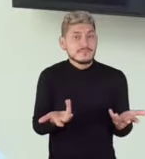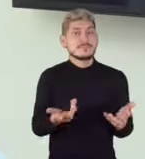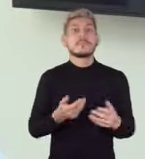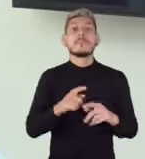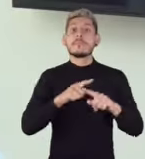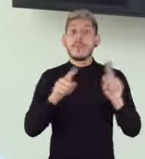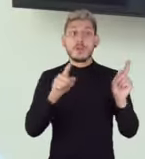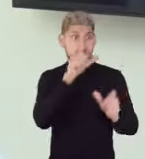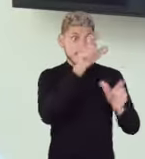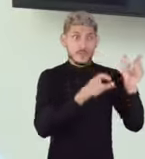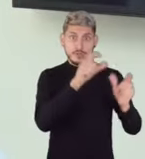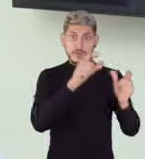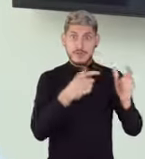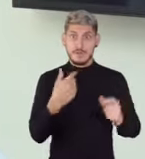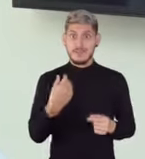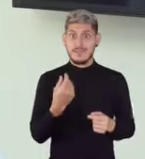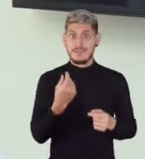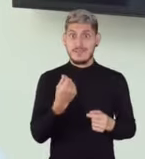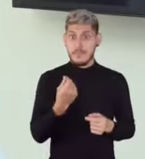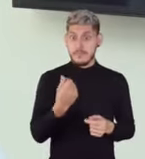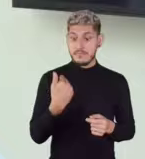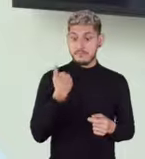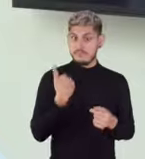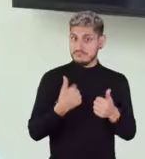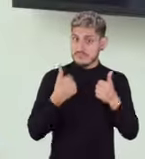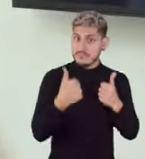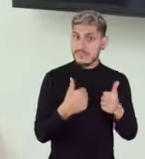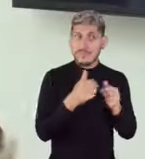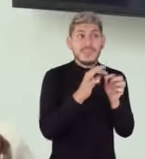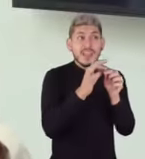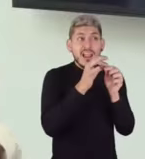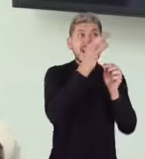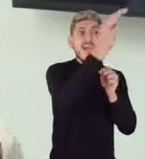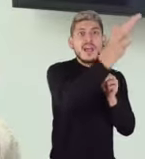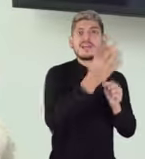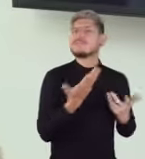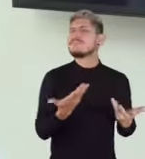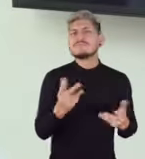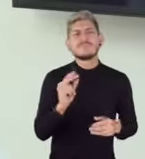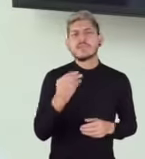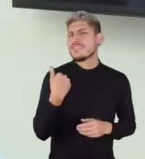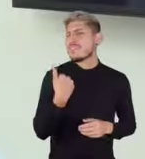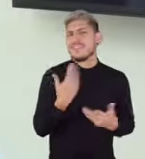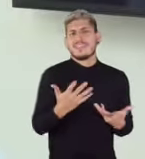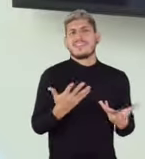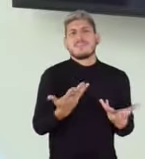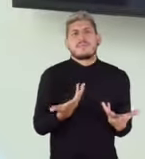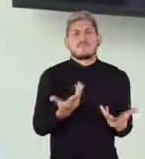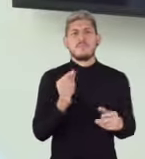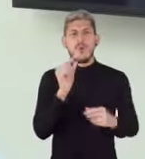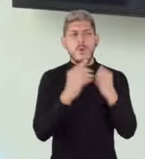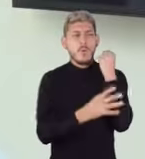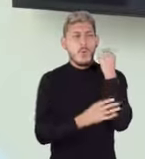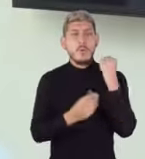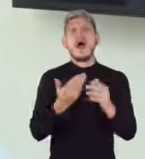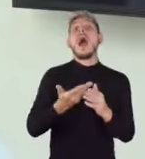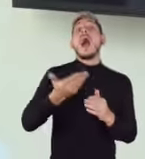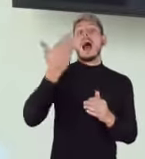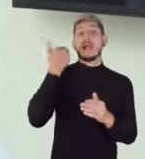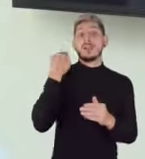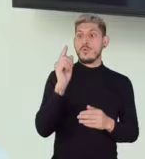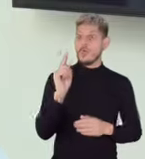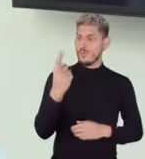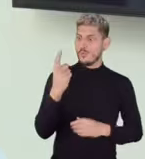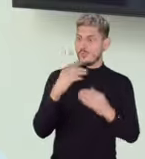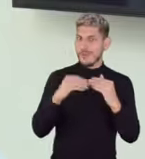adquisitiva de las personas de las parroquias rurales no otorga aquello, ¿no? O sea, nosotros antes con un dólar podíamos ir y venir de la